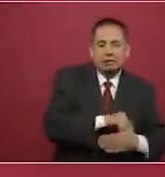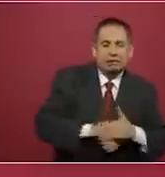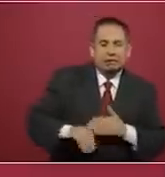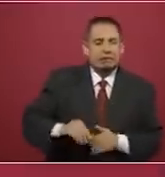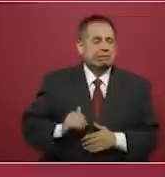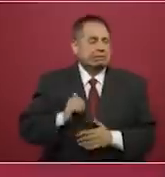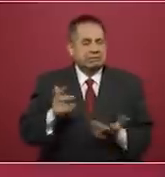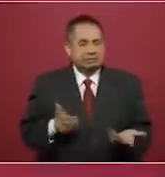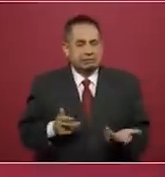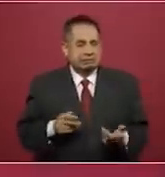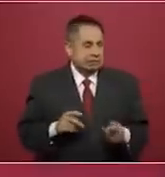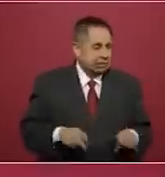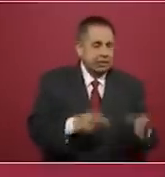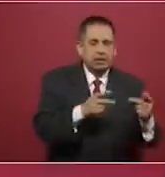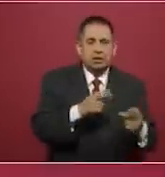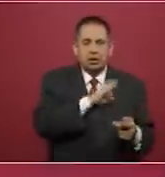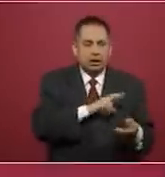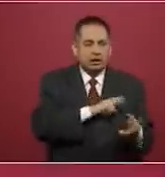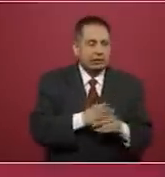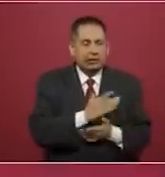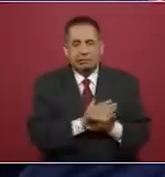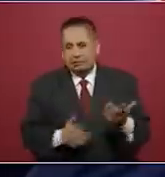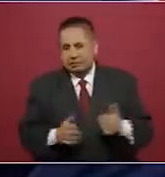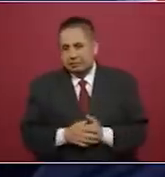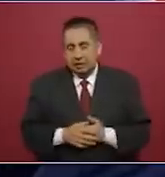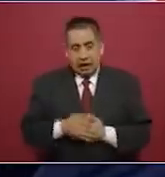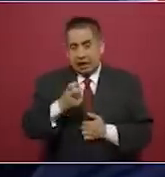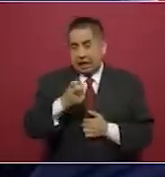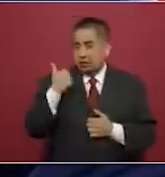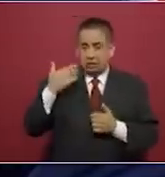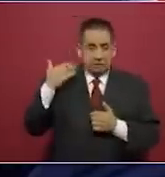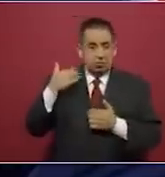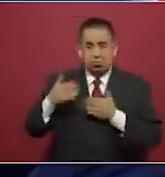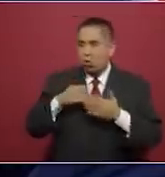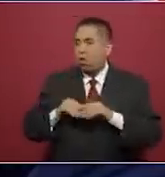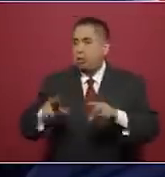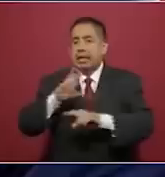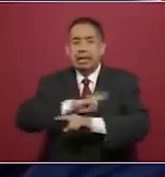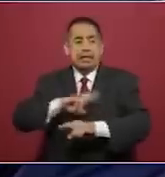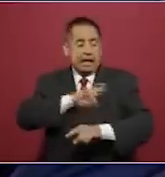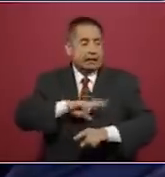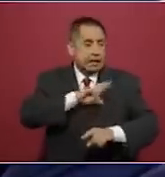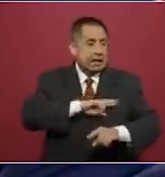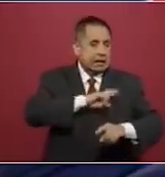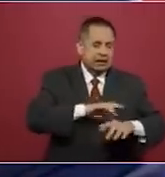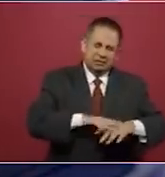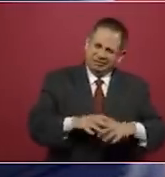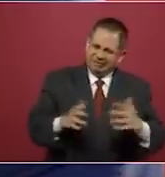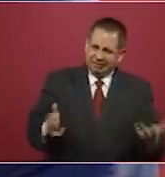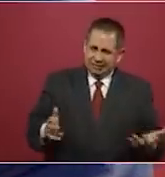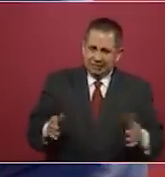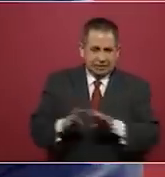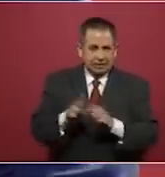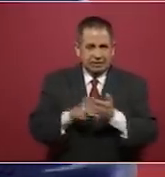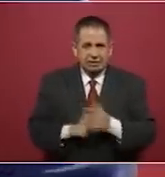vendiendo rentando equipos se puso de moda lo d